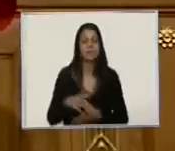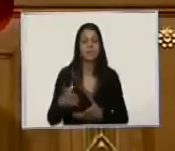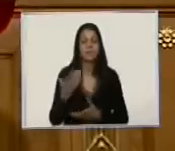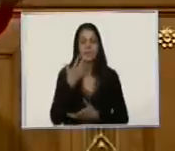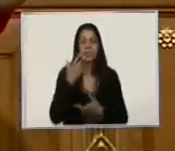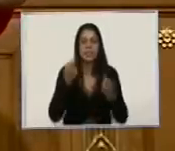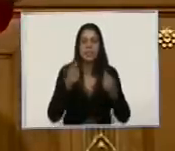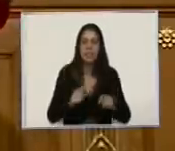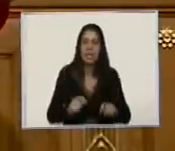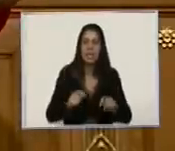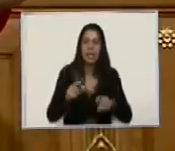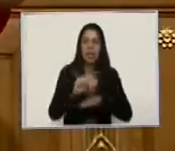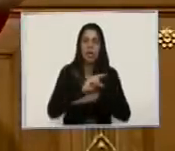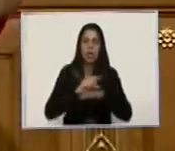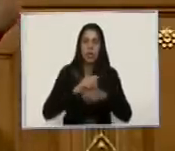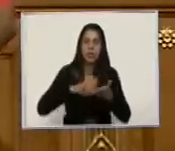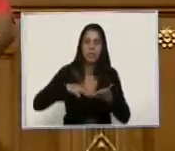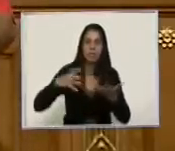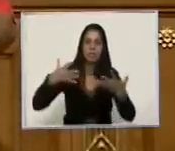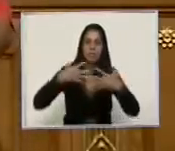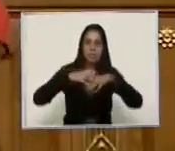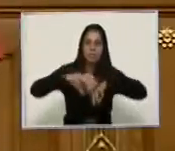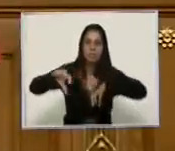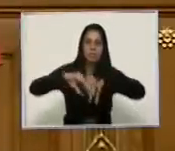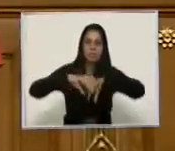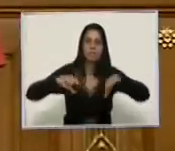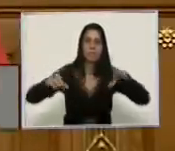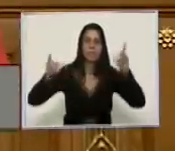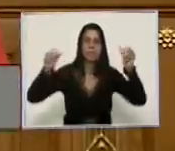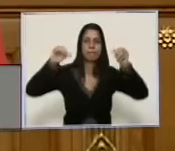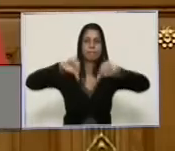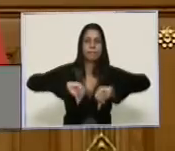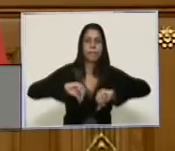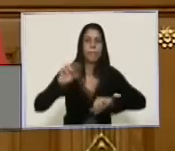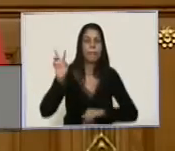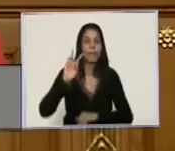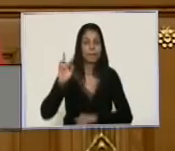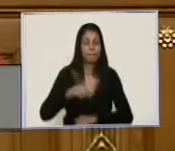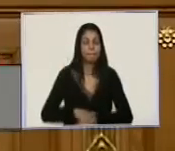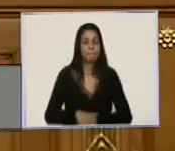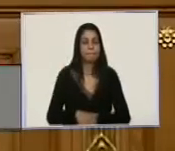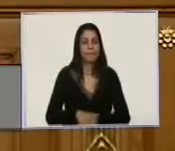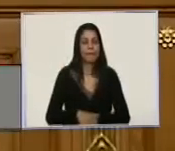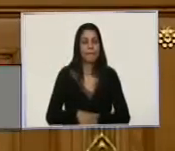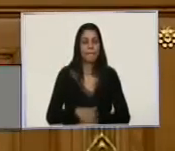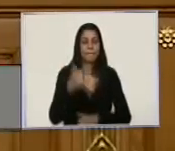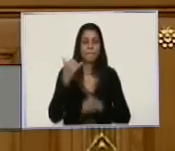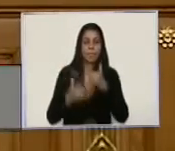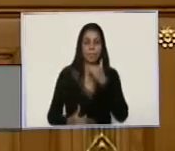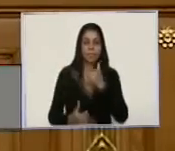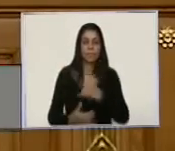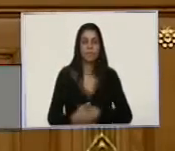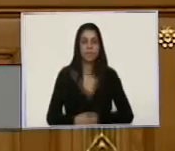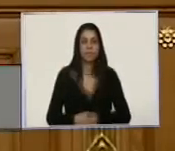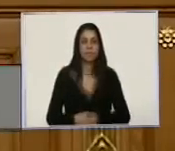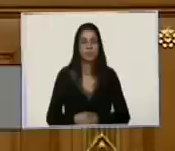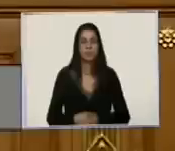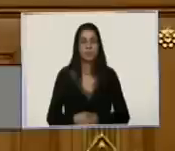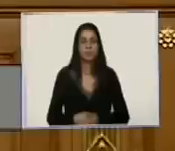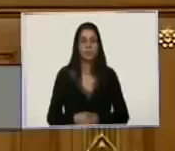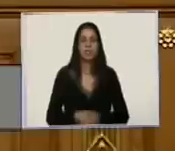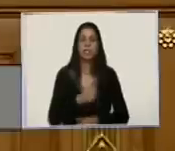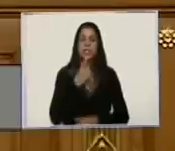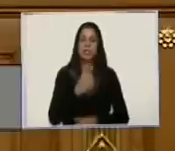Desintegrar el Estado-Nación venezolano. Entonces, yo para terminar, y diciendo,